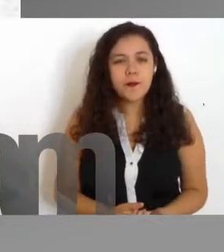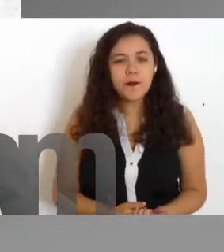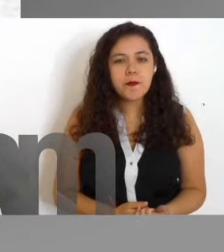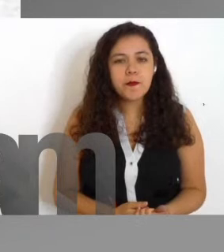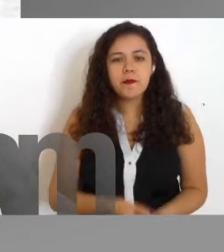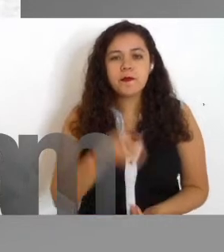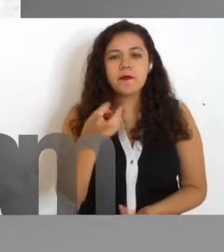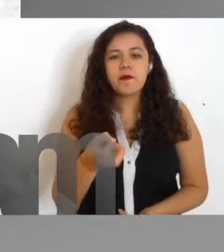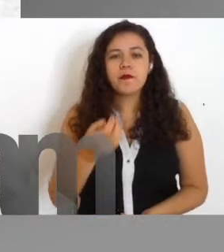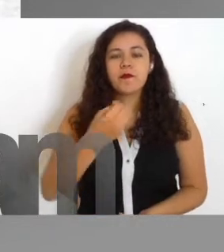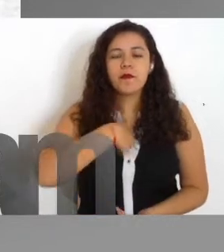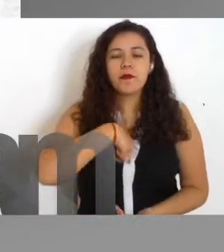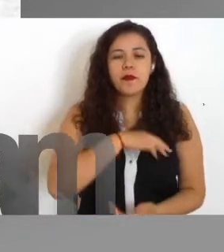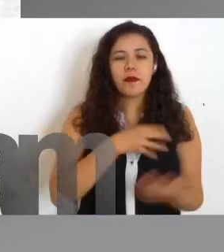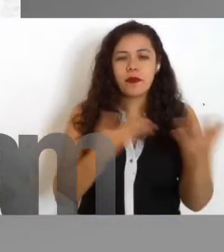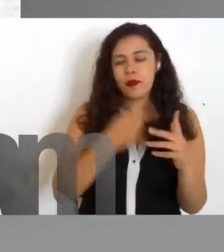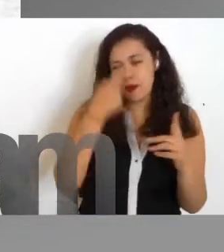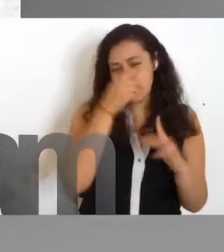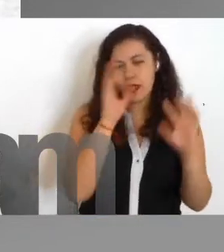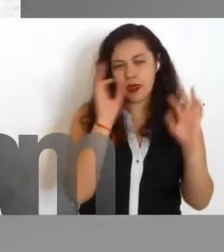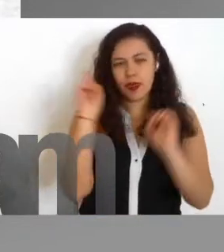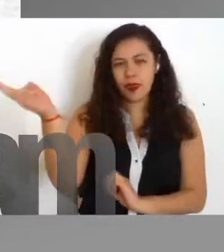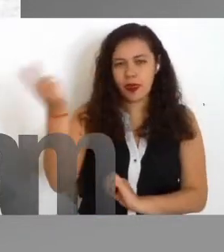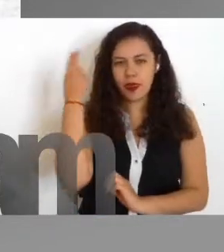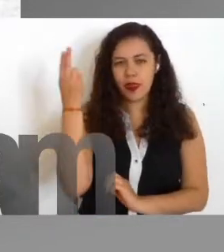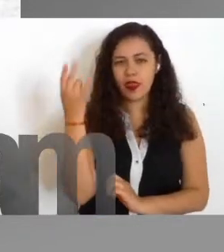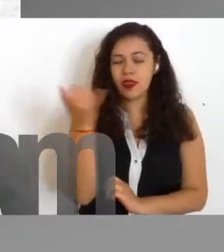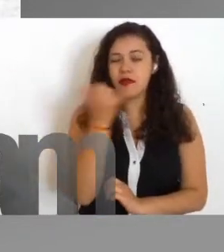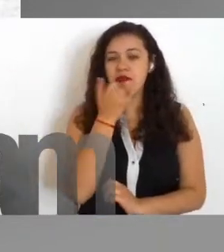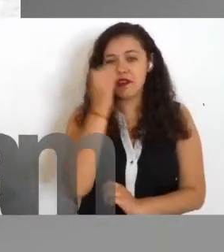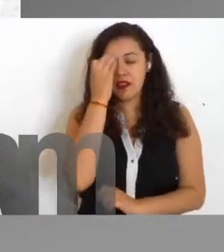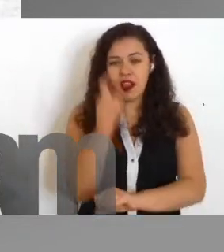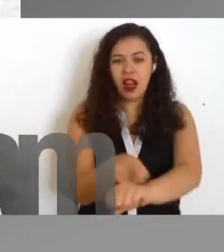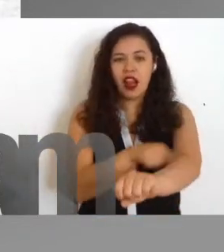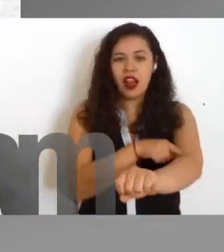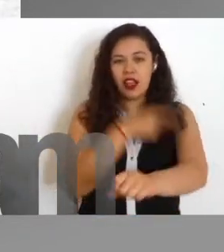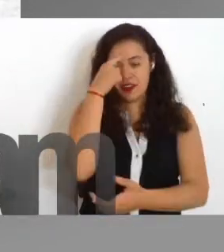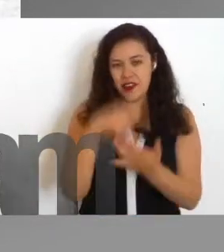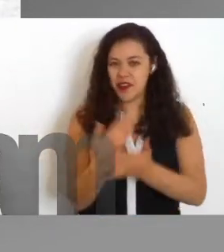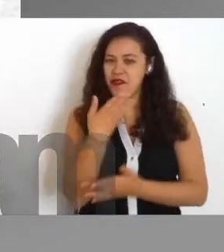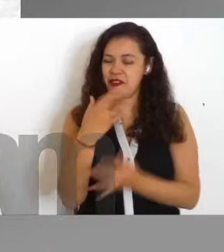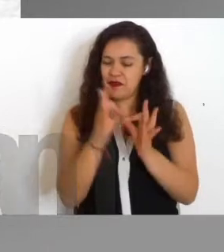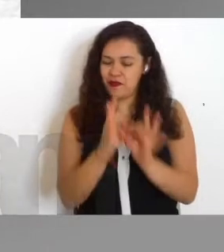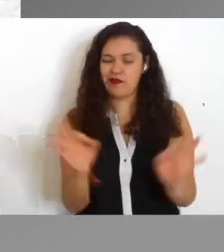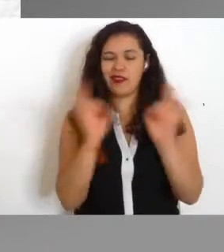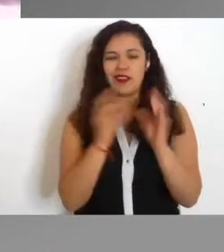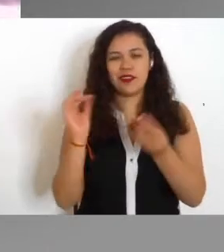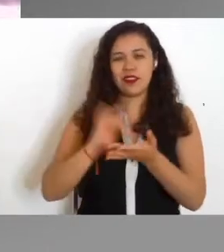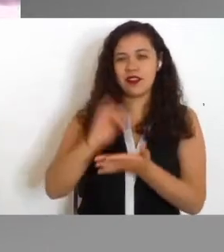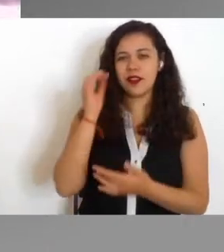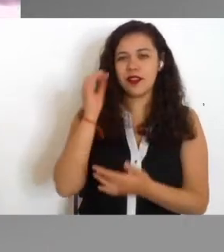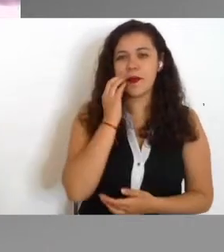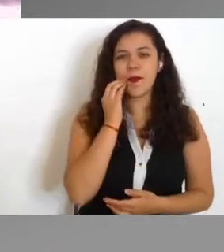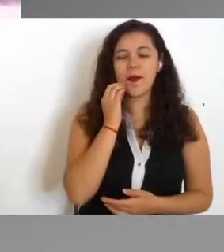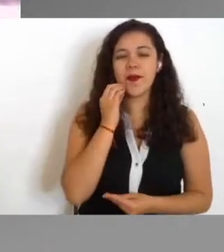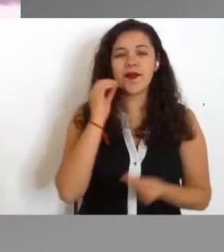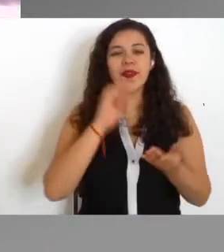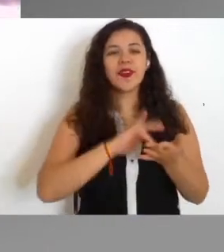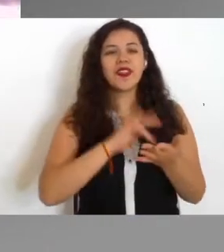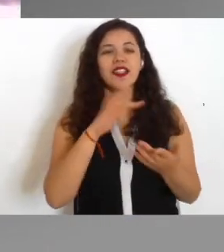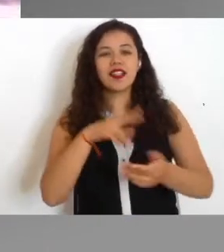estamos generando a través de las universidades. Perdón por haberme extendido, pero creo que vale la pena. Gracias. Muchas gracias,